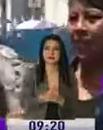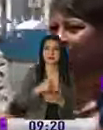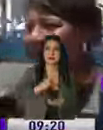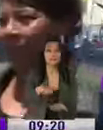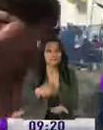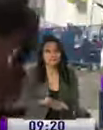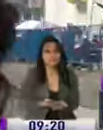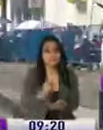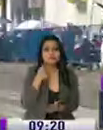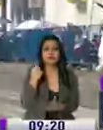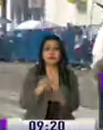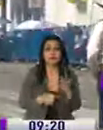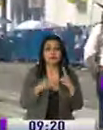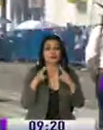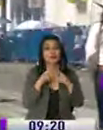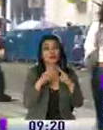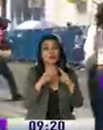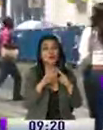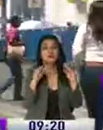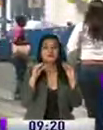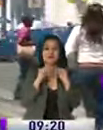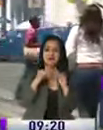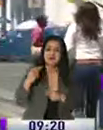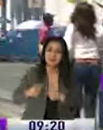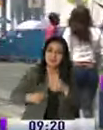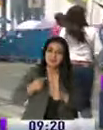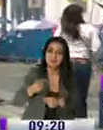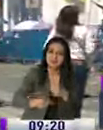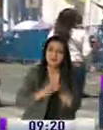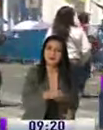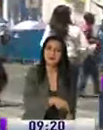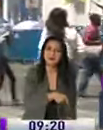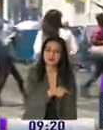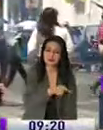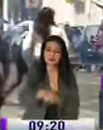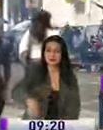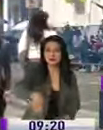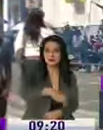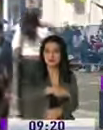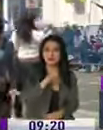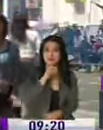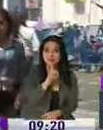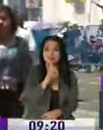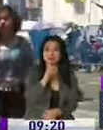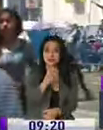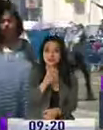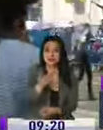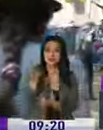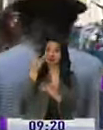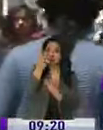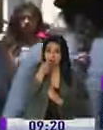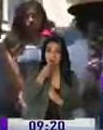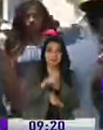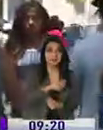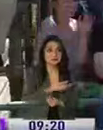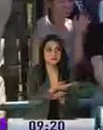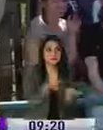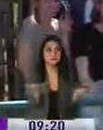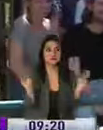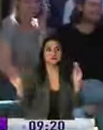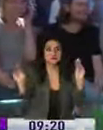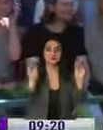para conocer más nuestras tradiciones, las costumbres de este pueblo. y poder transmitir al resto de las